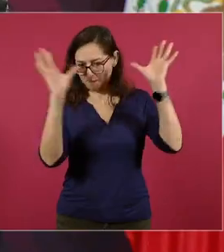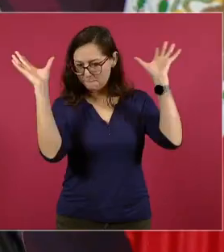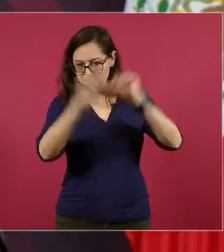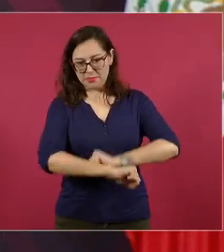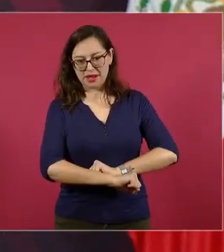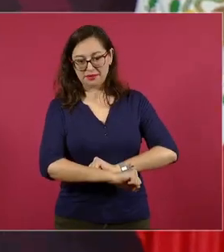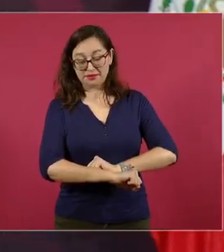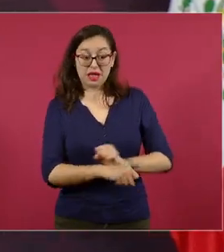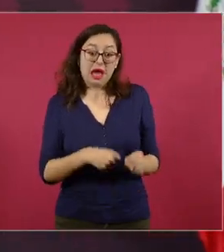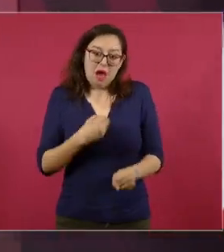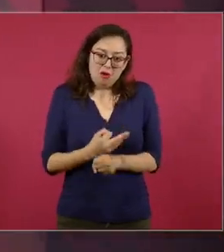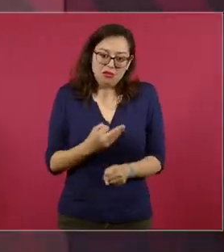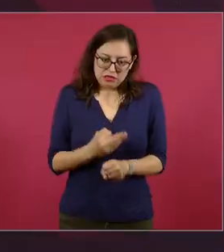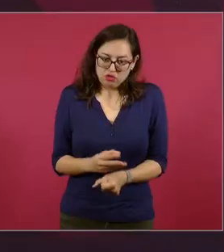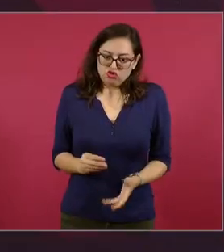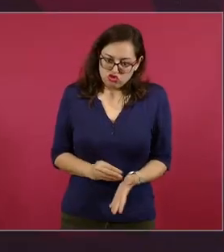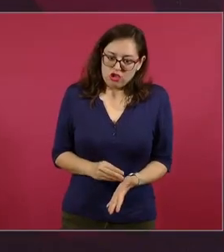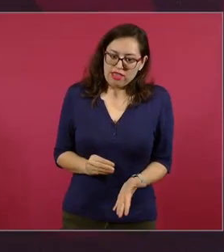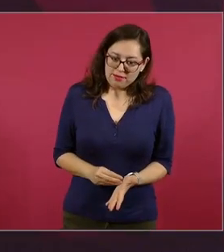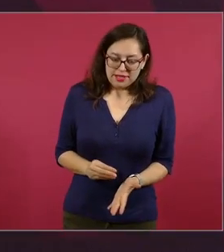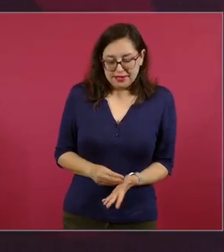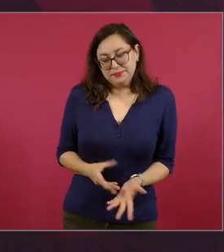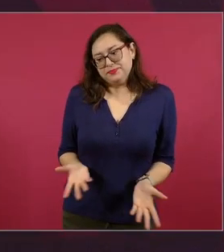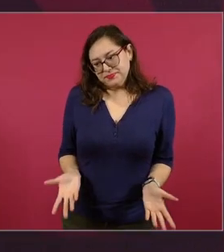ahora, porque es una